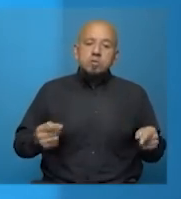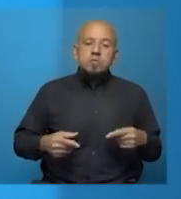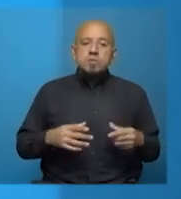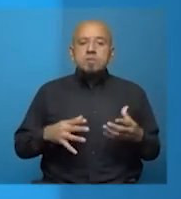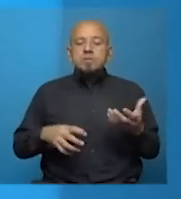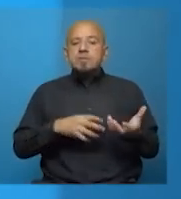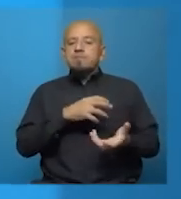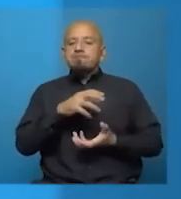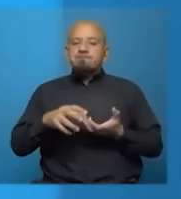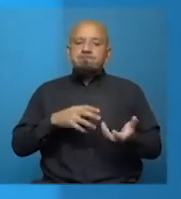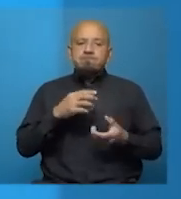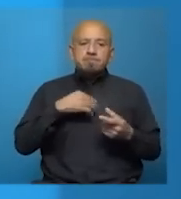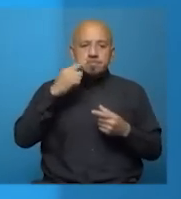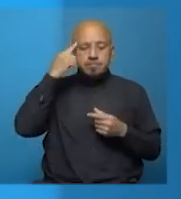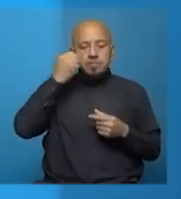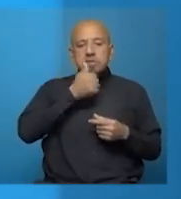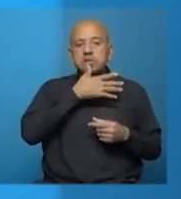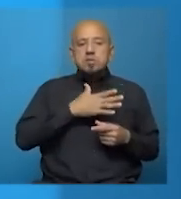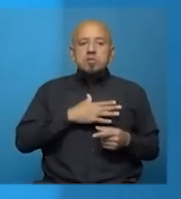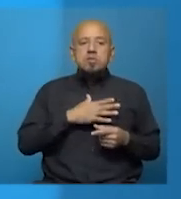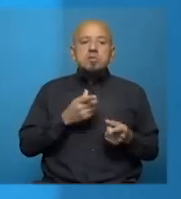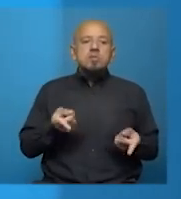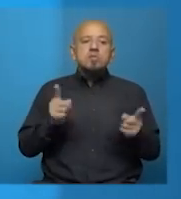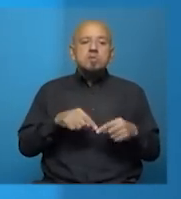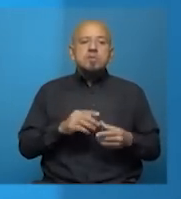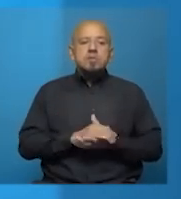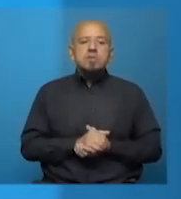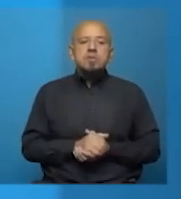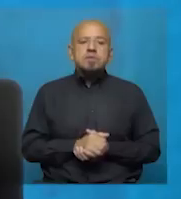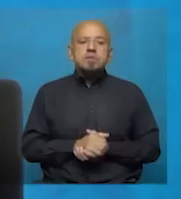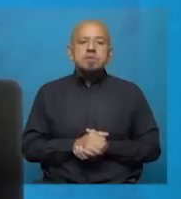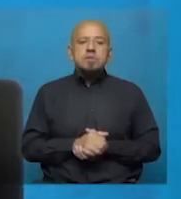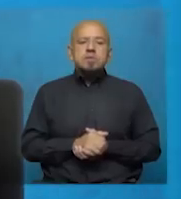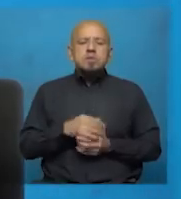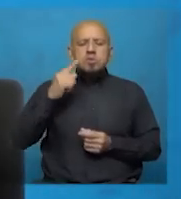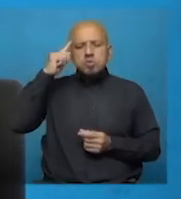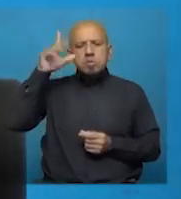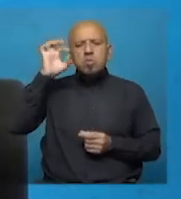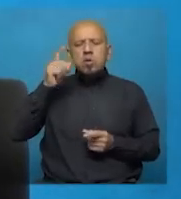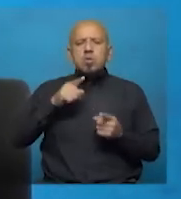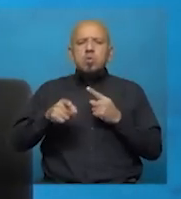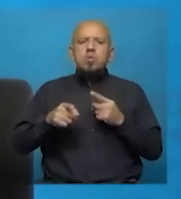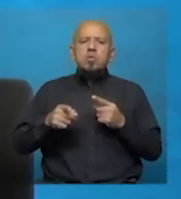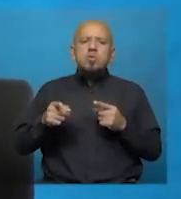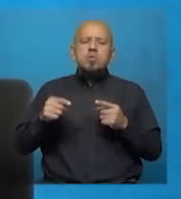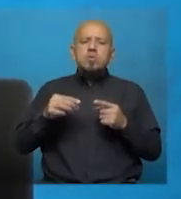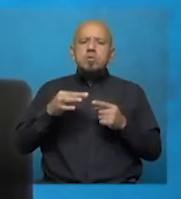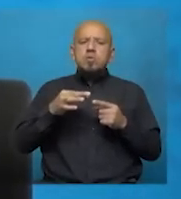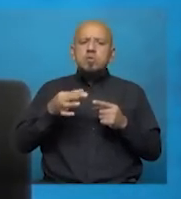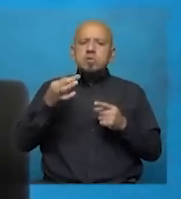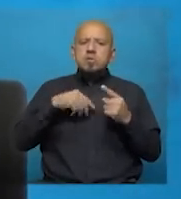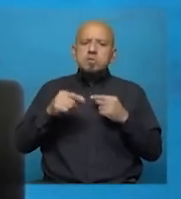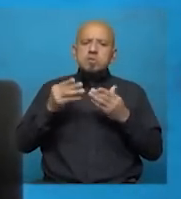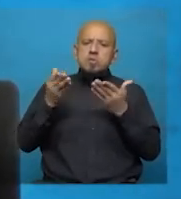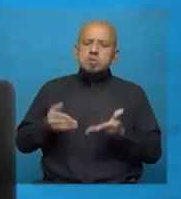convocan a mirar nuestra historia, que es muy rica, ¿verdad? Uh-huh. Recuerdo el año pasado cuando nos visitó, senadora, usted hablaba de la